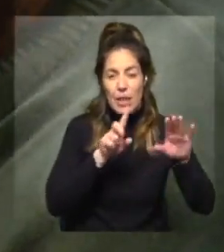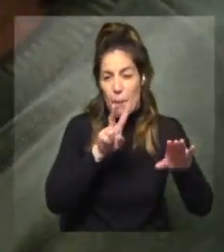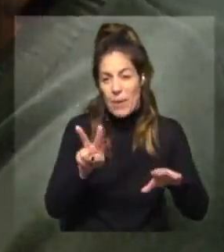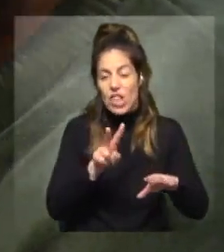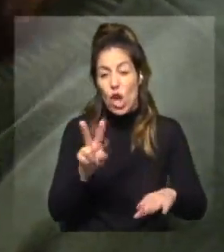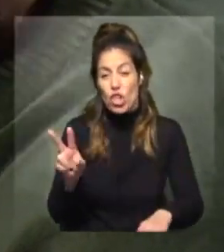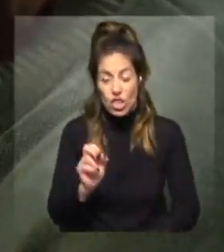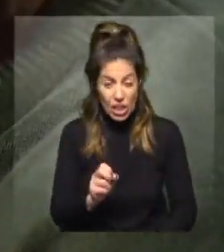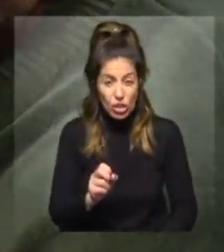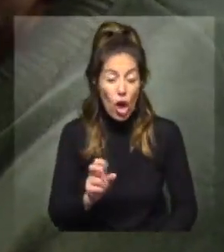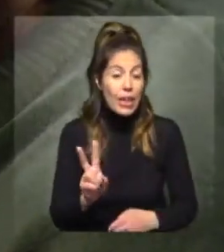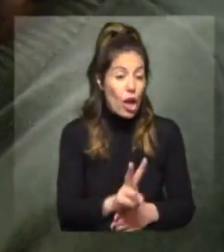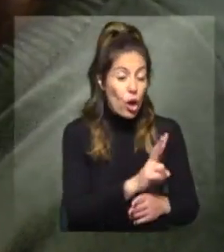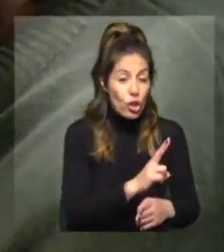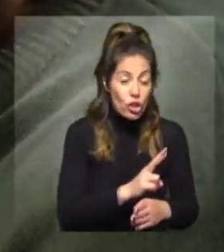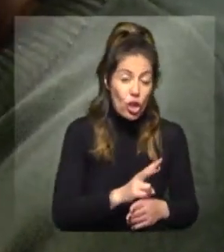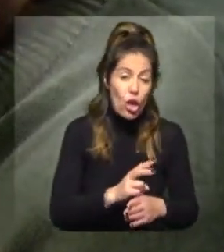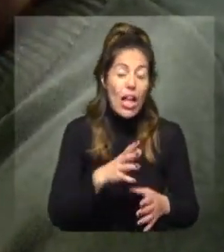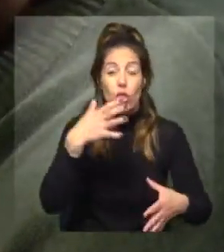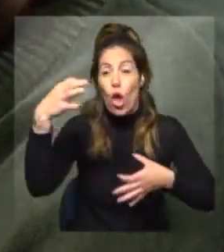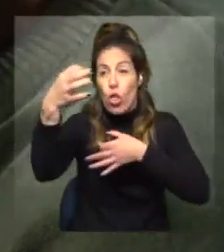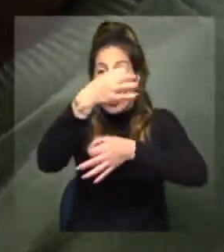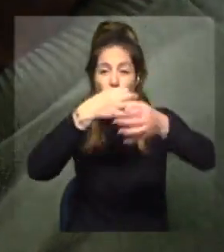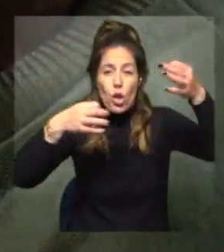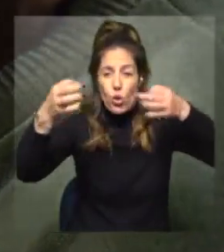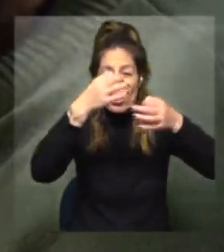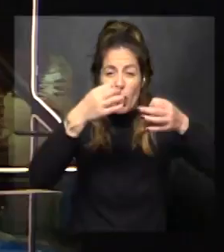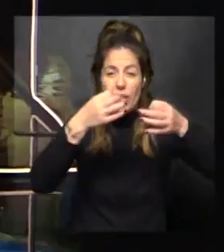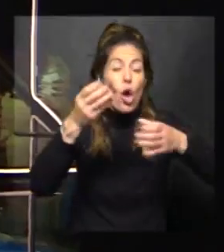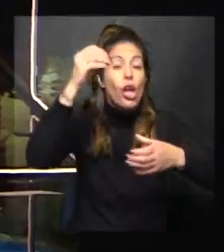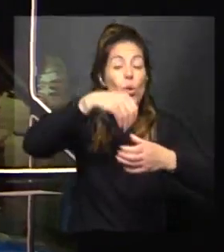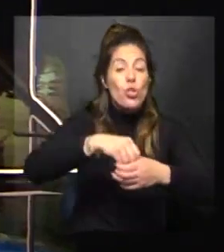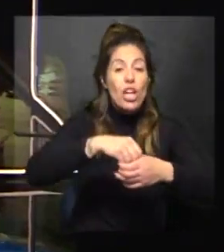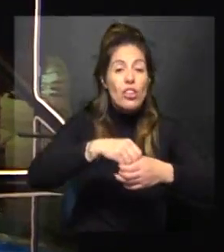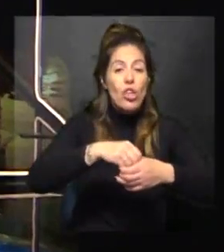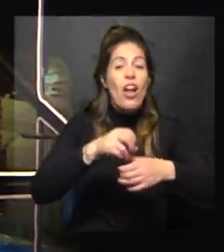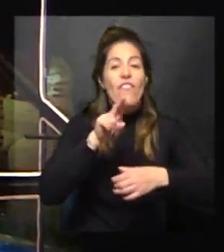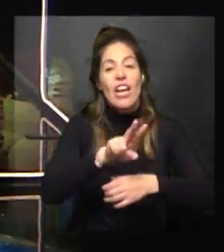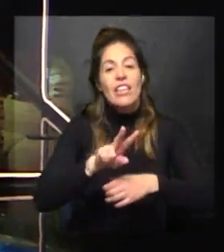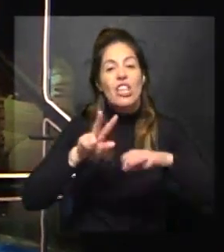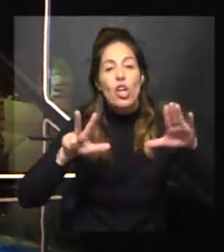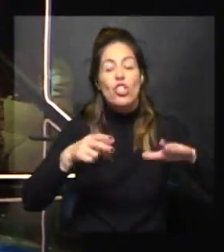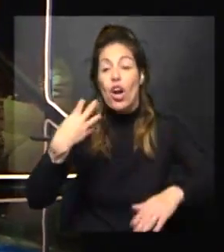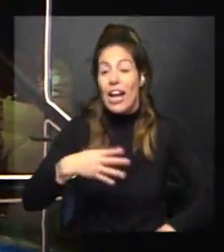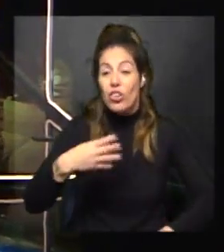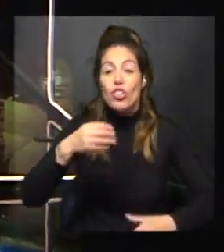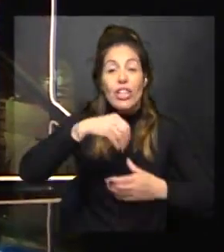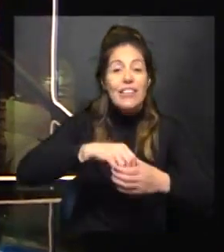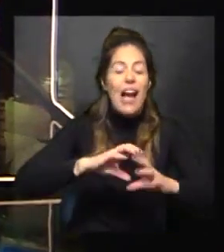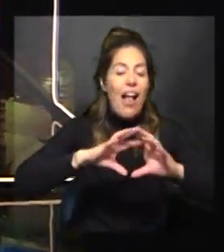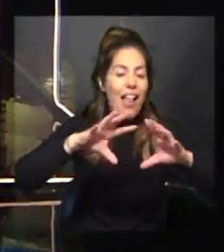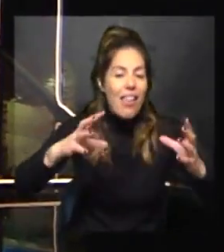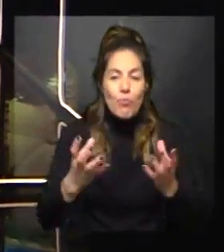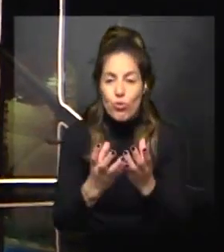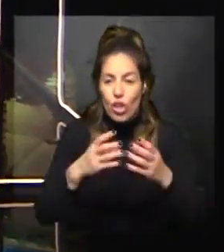3600 sectores del universo incluyendo el sector 2814 en el que se encuentra la tierra Cómo no enamorarse de